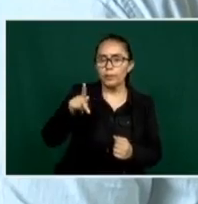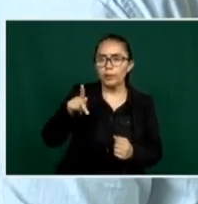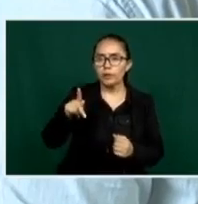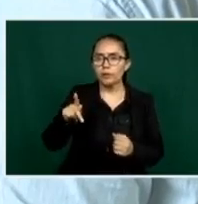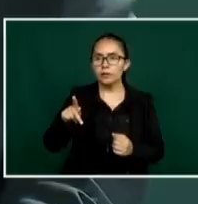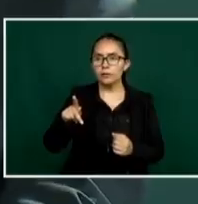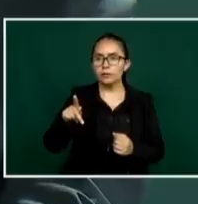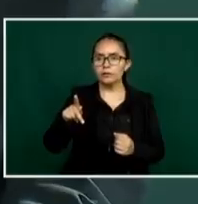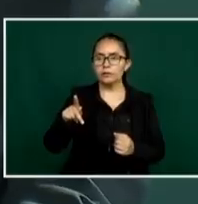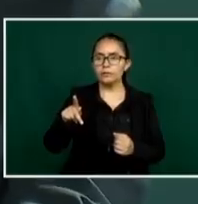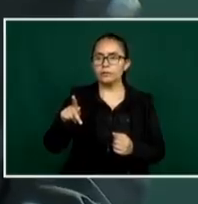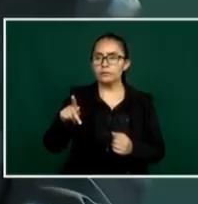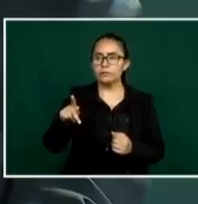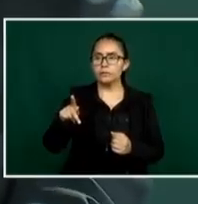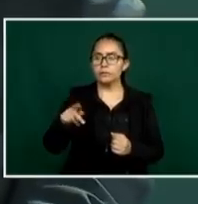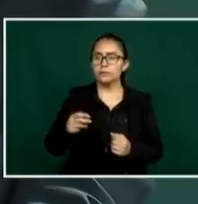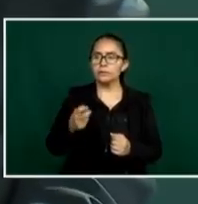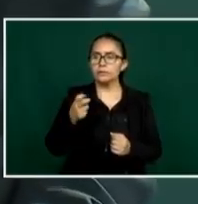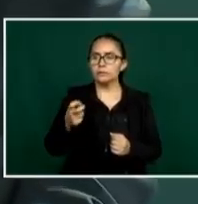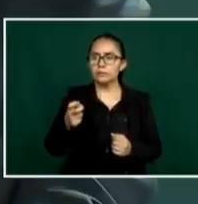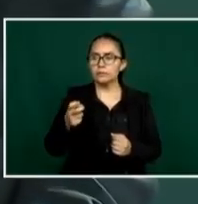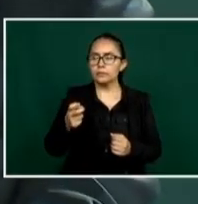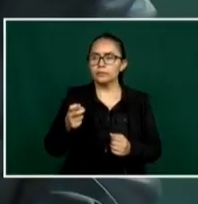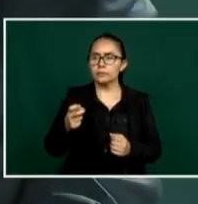son estas